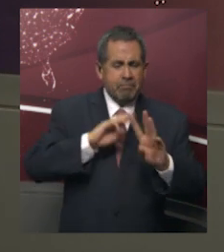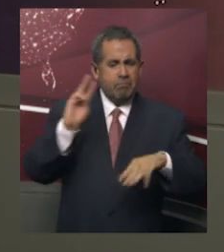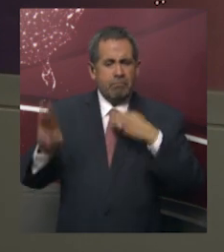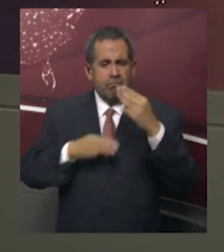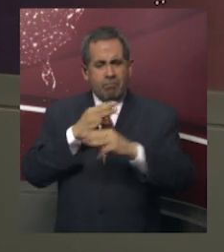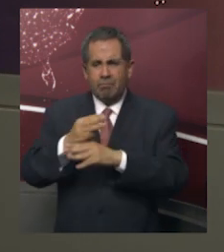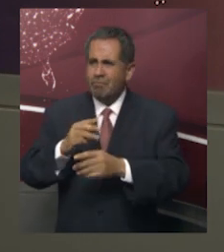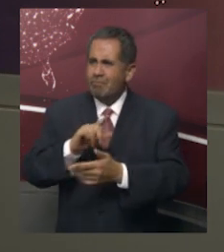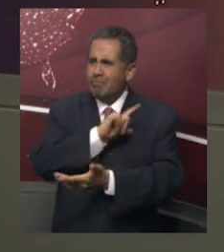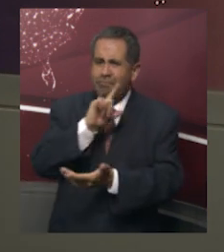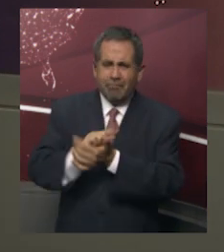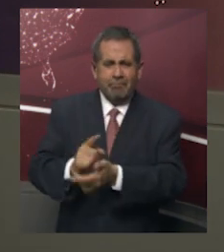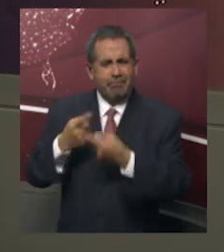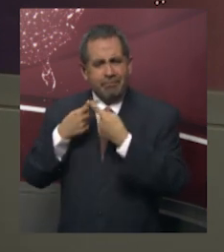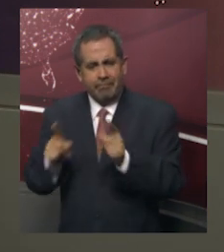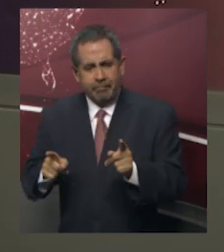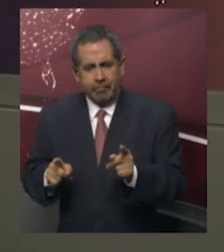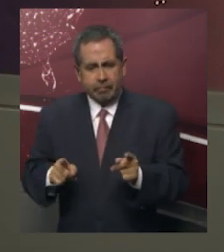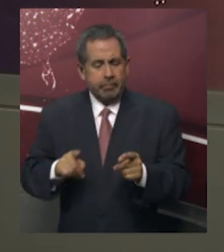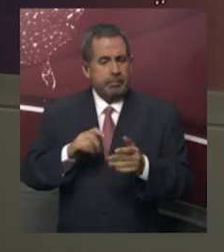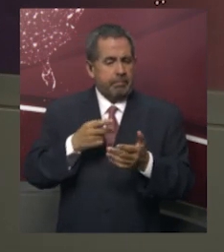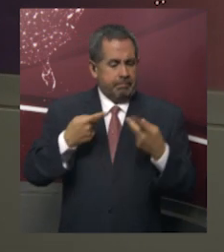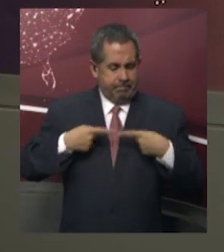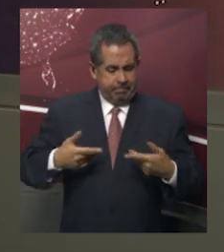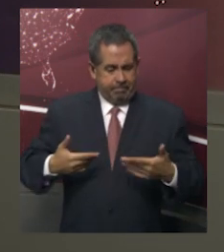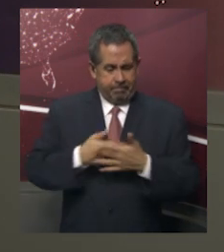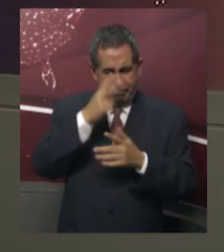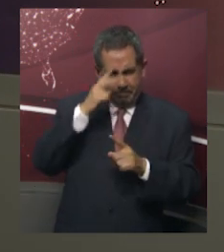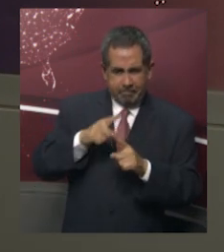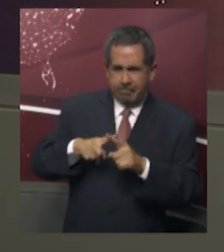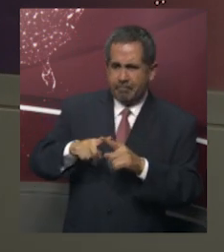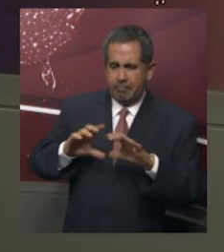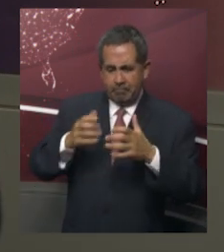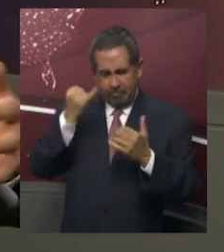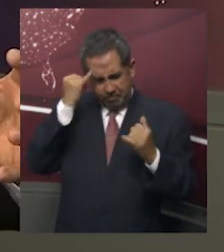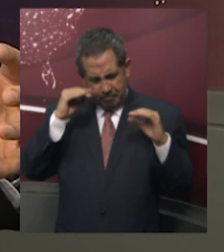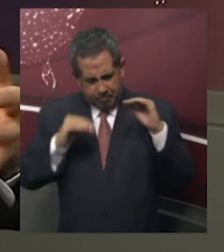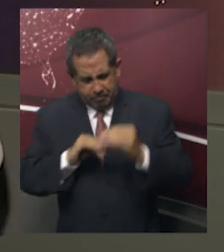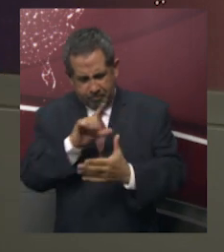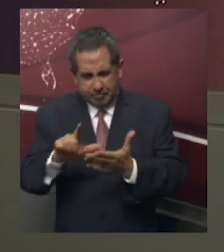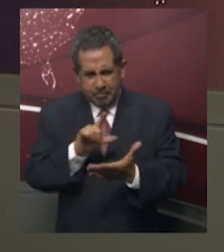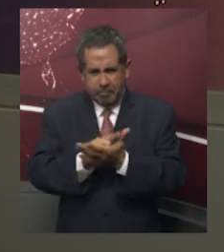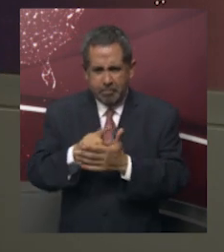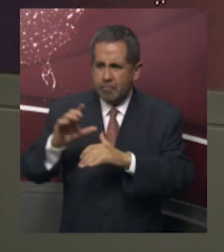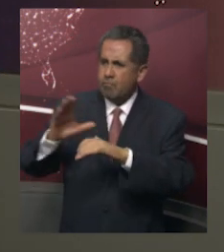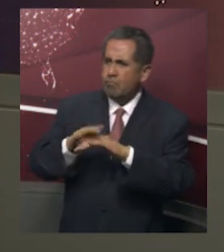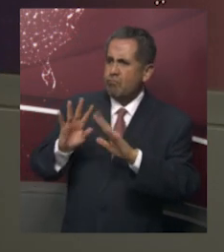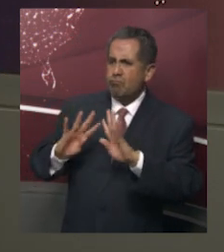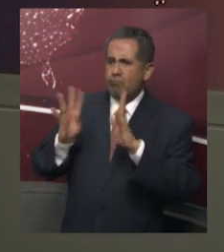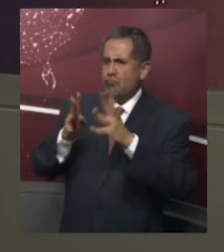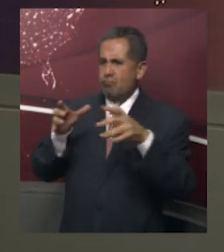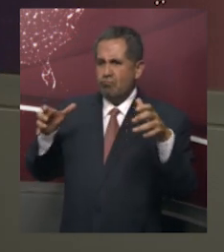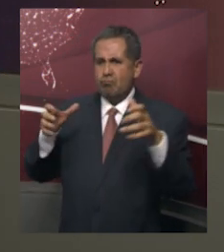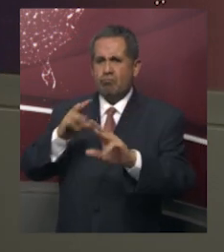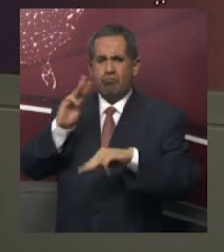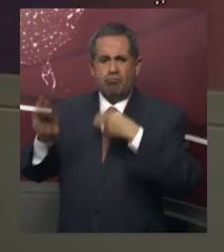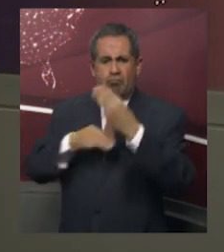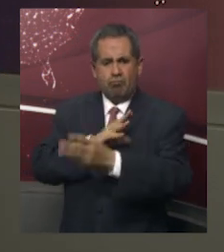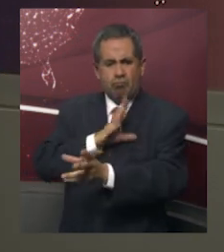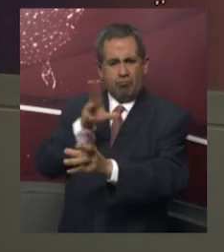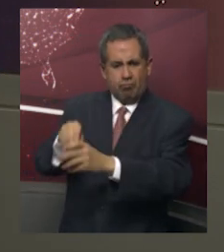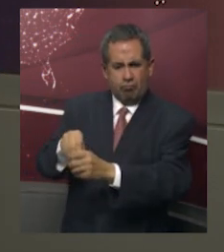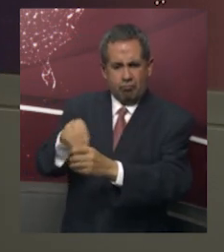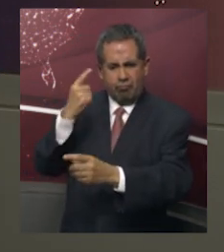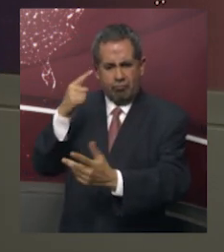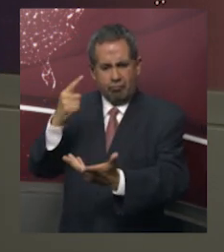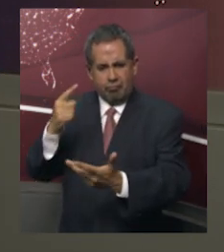son distintas? Pensaríamos las ciudadanas y los ciudadanos, pues los legisladores crean leyes. ¿Por qué deciden conglomerarse a nivel mundial en una organización?